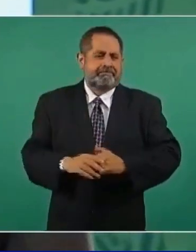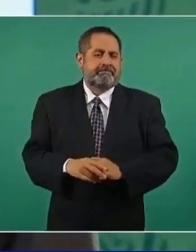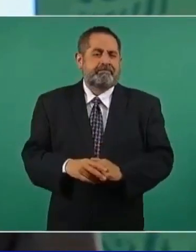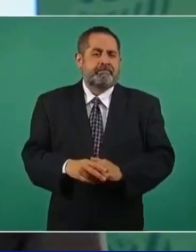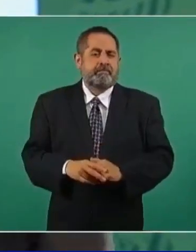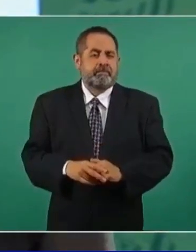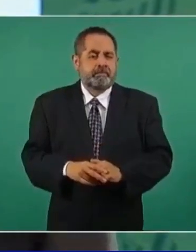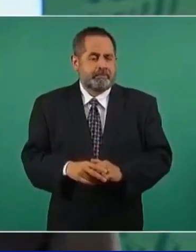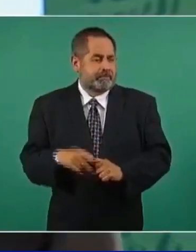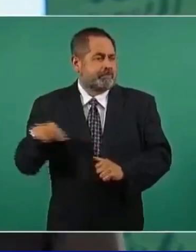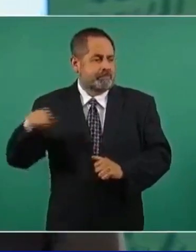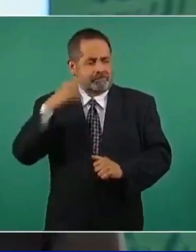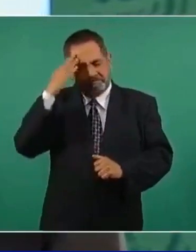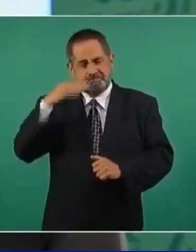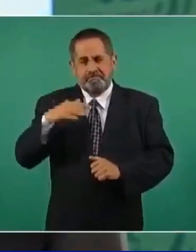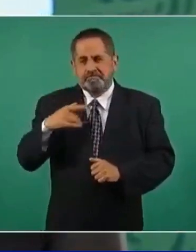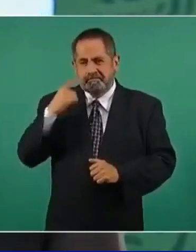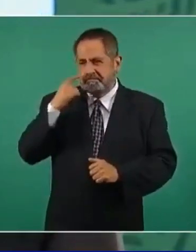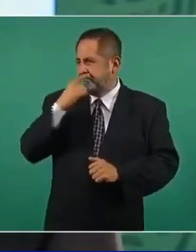El pueblo va a saber